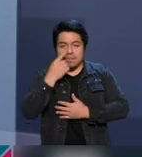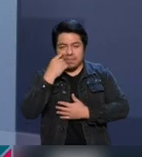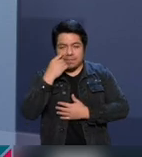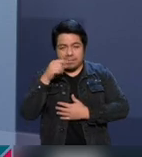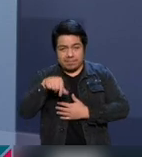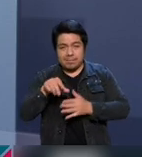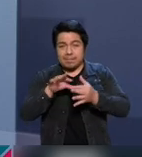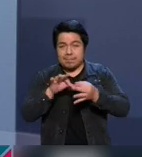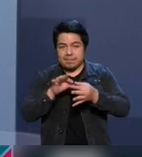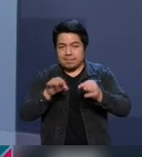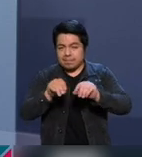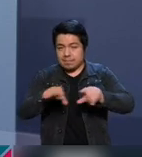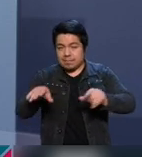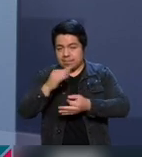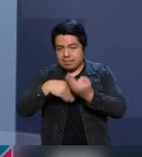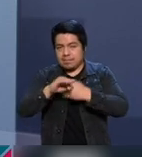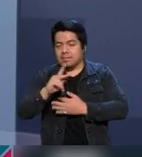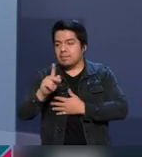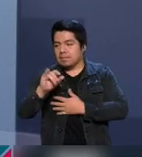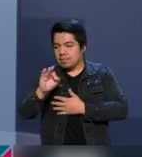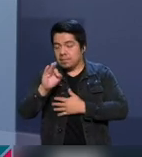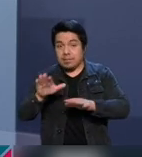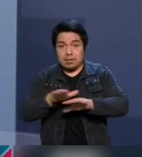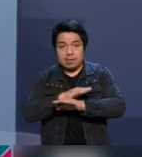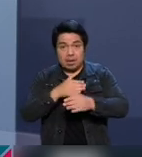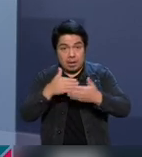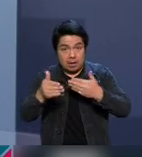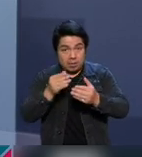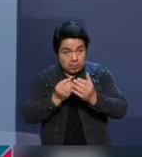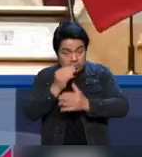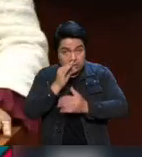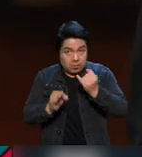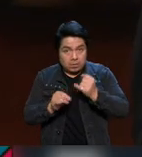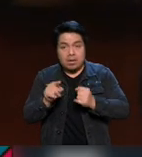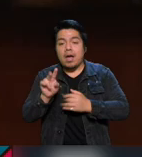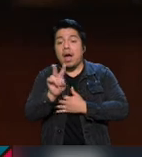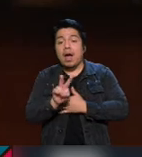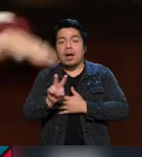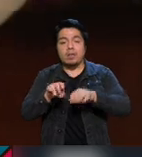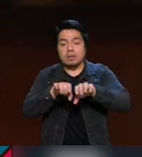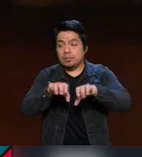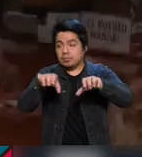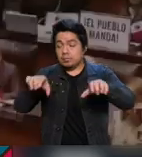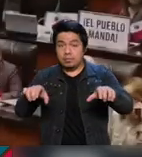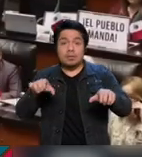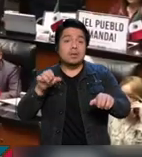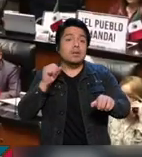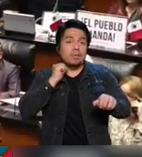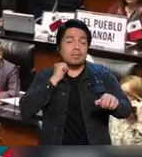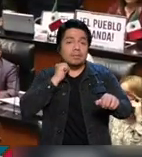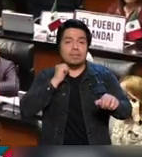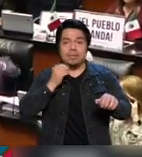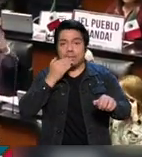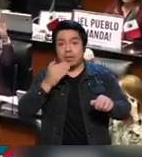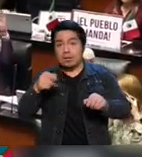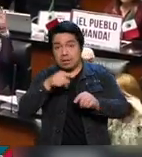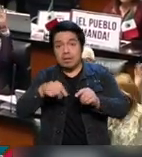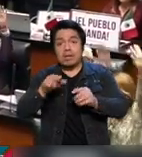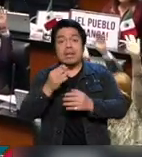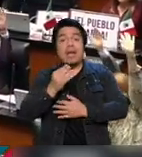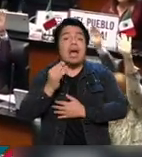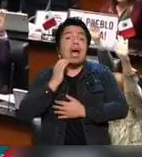Iniciamos con más información de la reforma judicial y la más actualizada. Este viernes, en sesiones separadas, el Senado de la República y la Cámara de